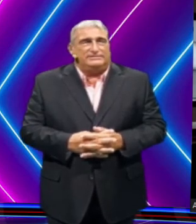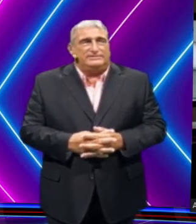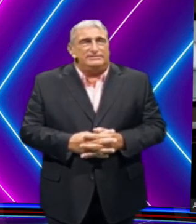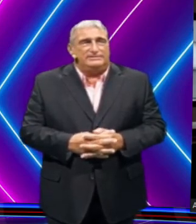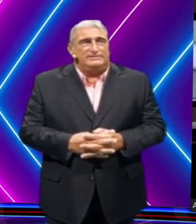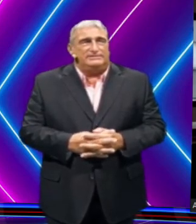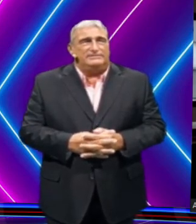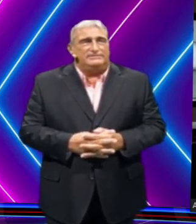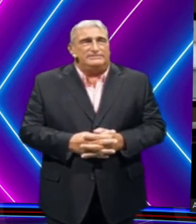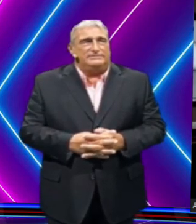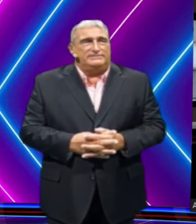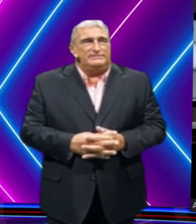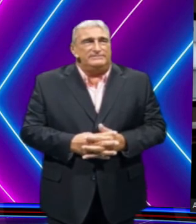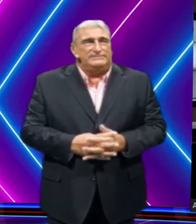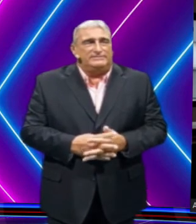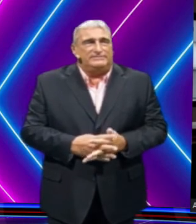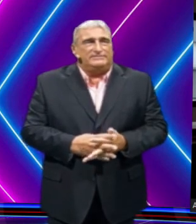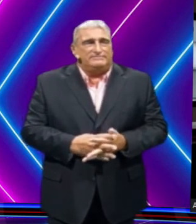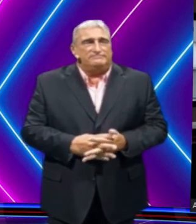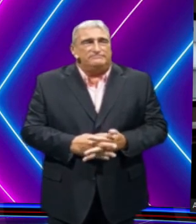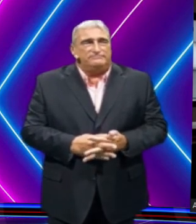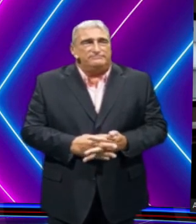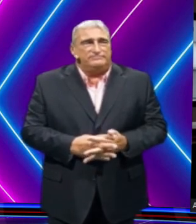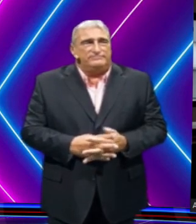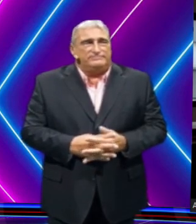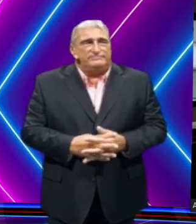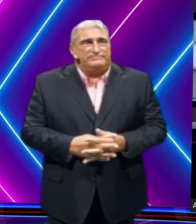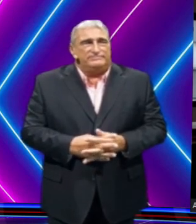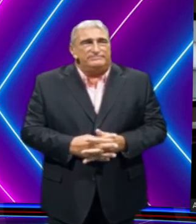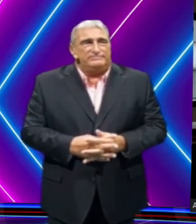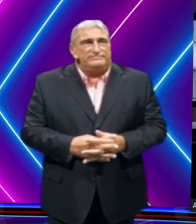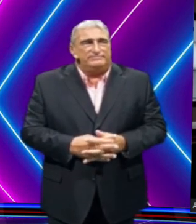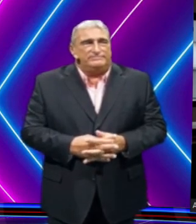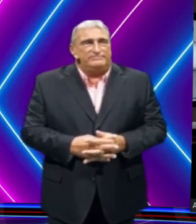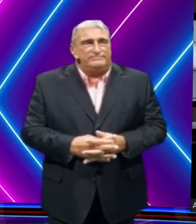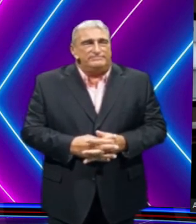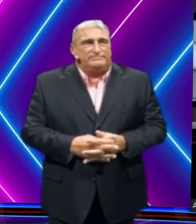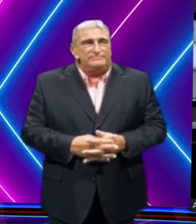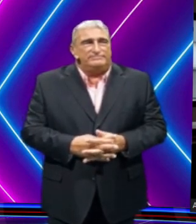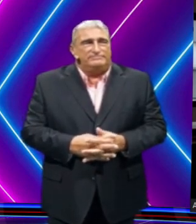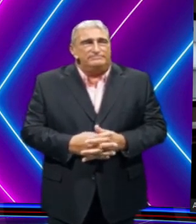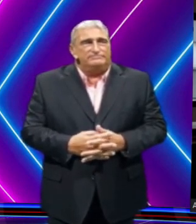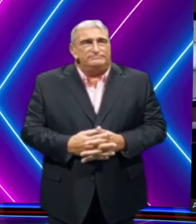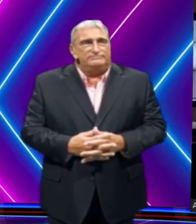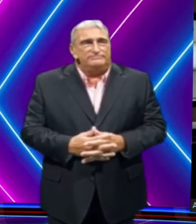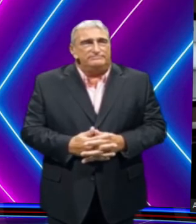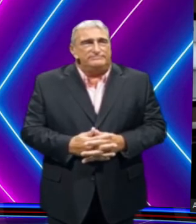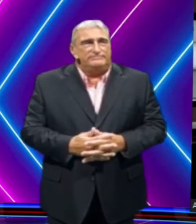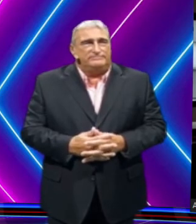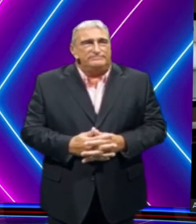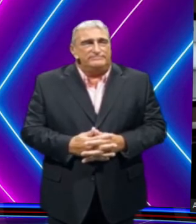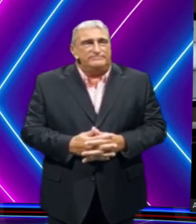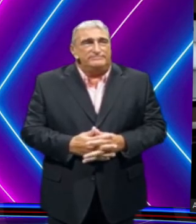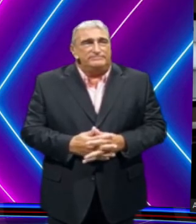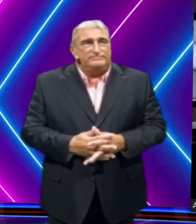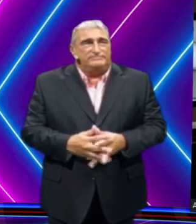la noche, otros que se levantan temprano, y todo eso venden zanahoria. Usted vaya y compre. No mire a su alrededor,